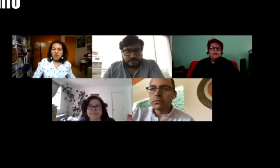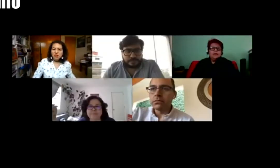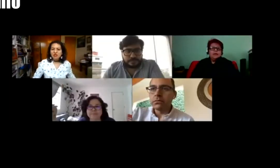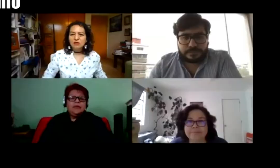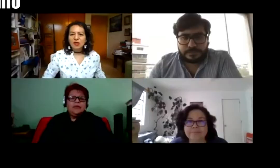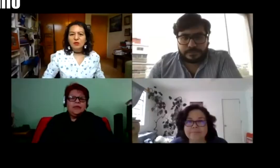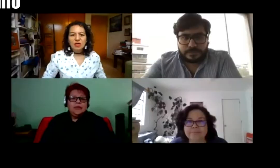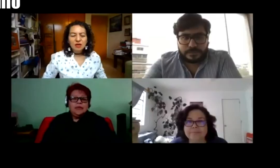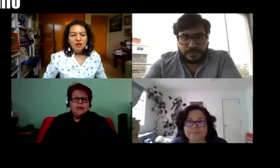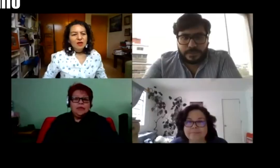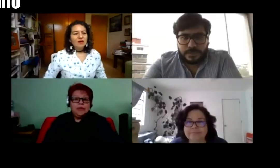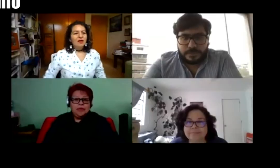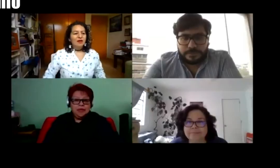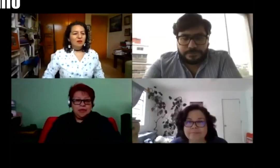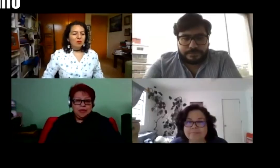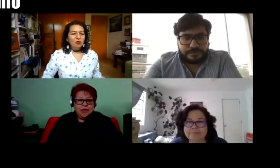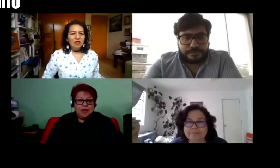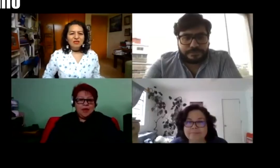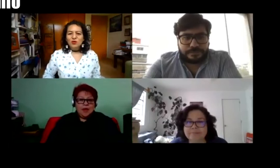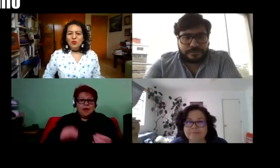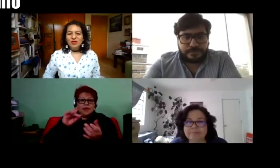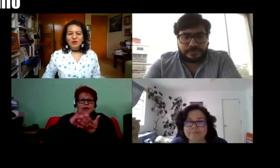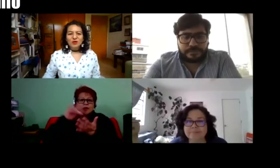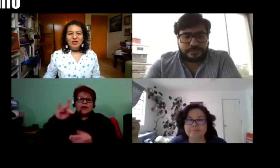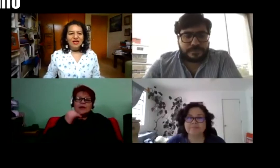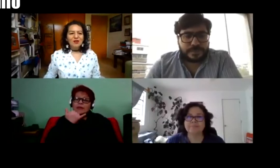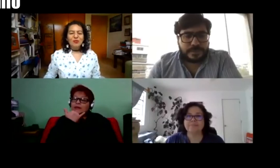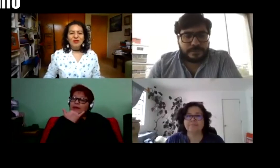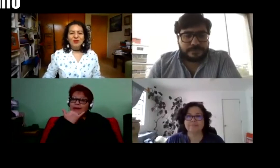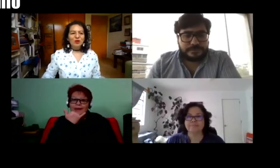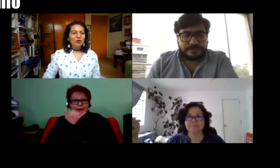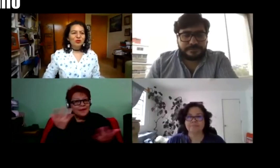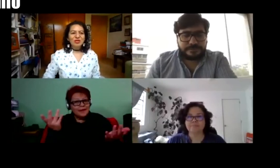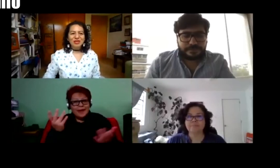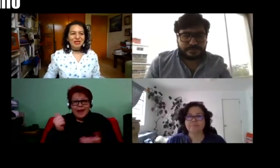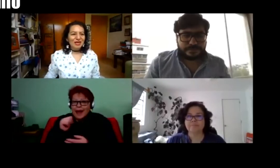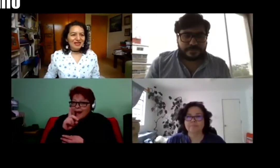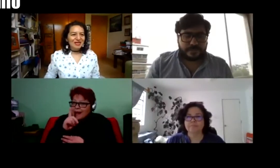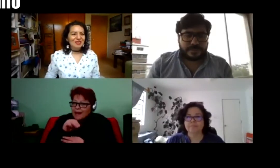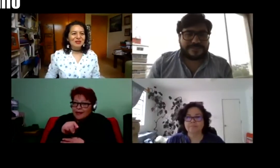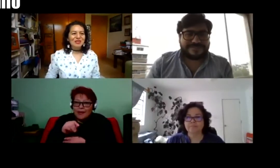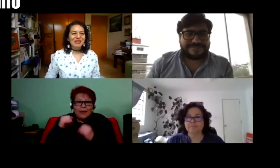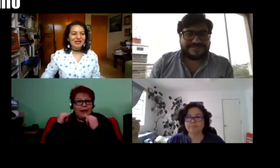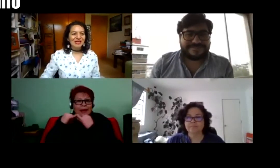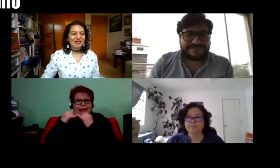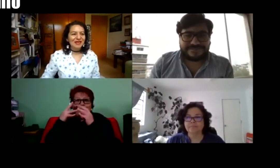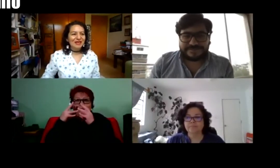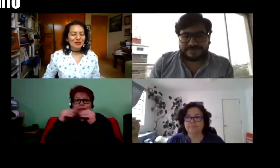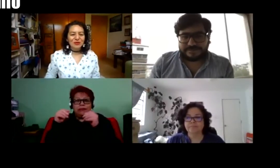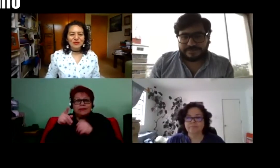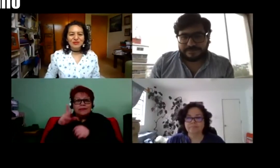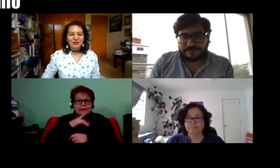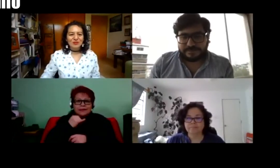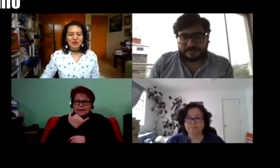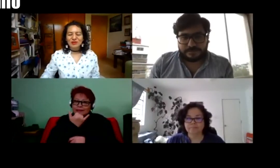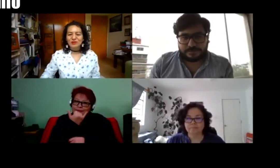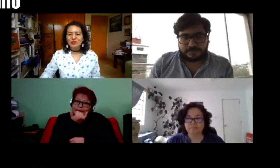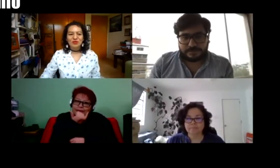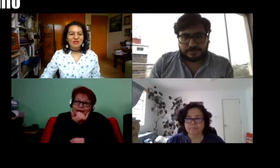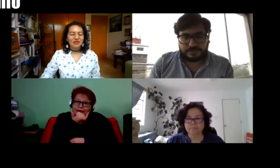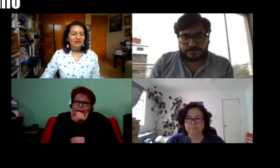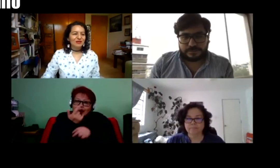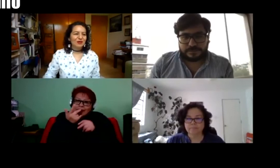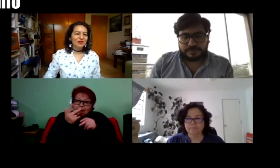Muchas gracias, Manuel. Una disculpa, yo creo que Aldo perdió su internet, entonces se quedó interrumpida